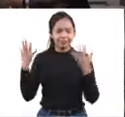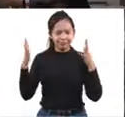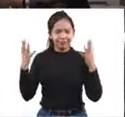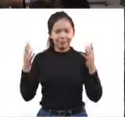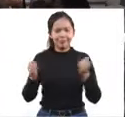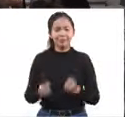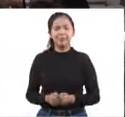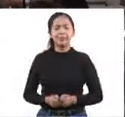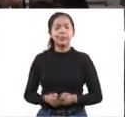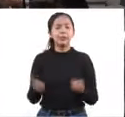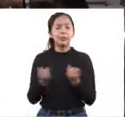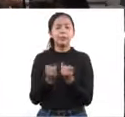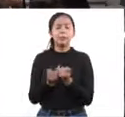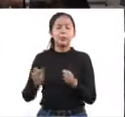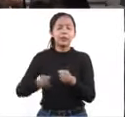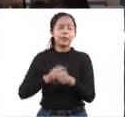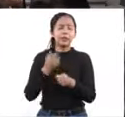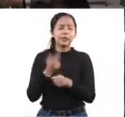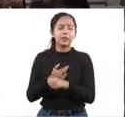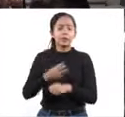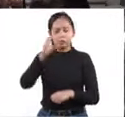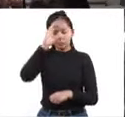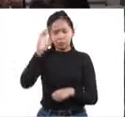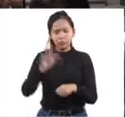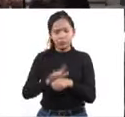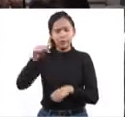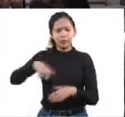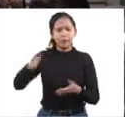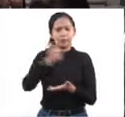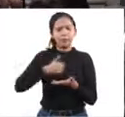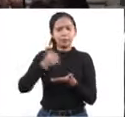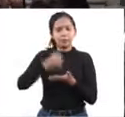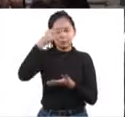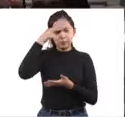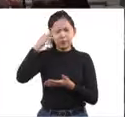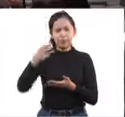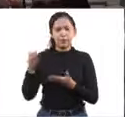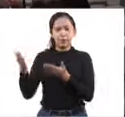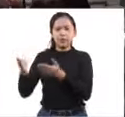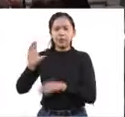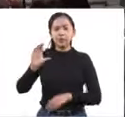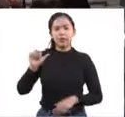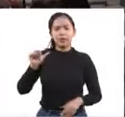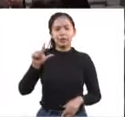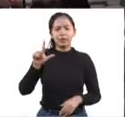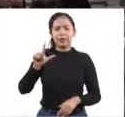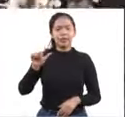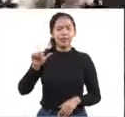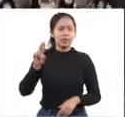La secretaria de Cultura de la Ciudad de México, licenciada Claudia Curiel de Icaza.